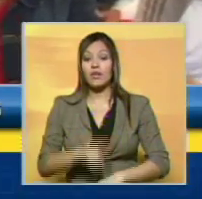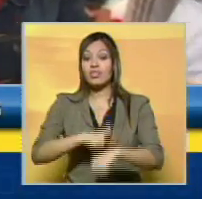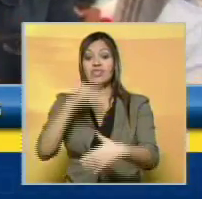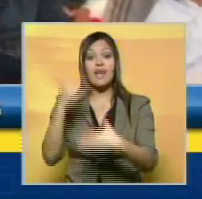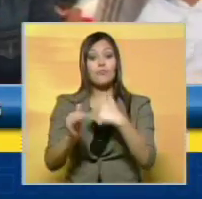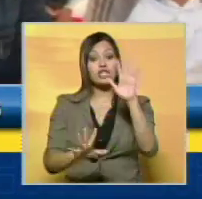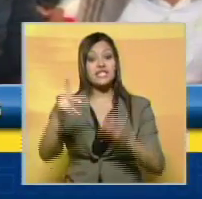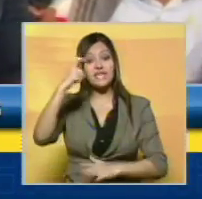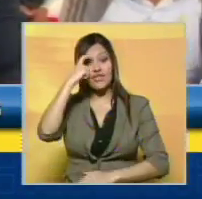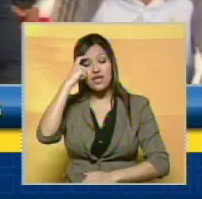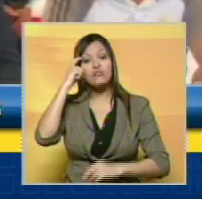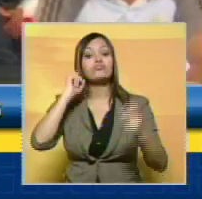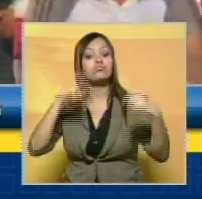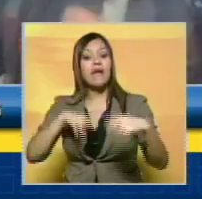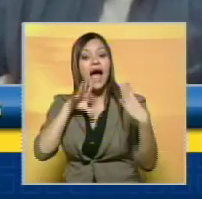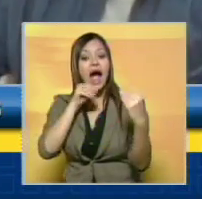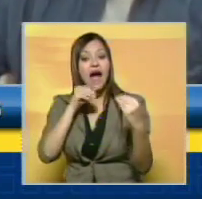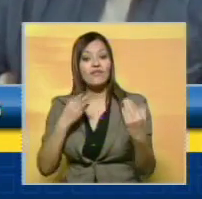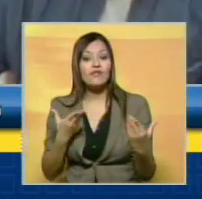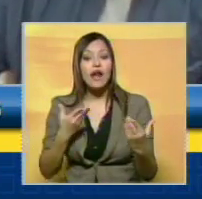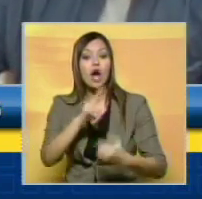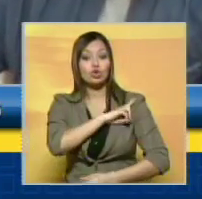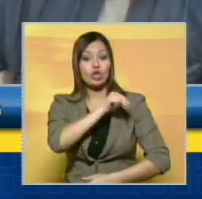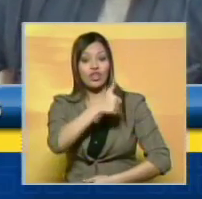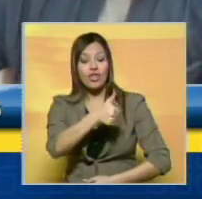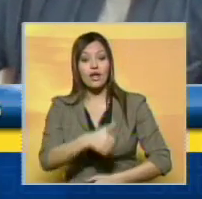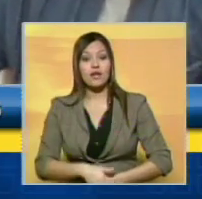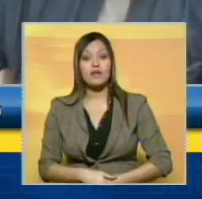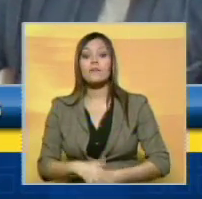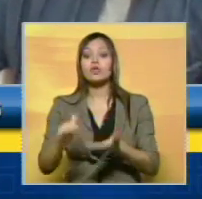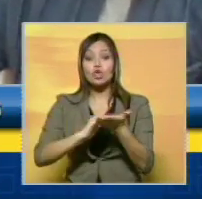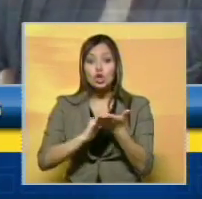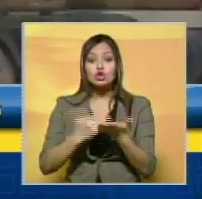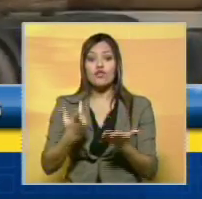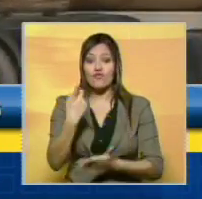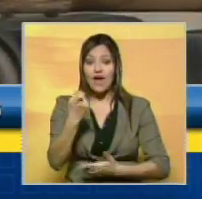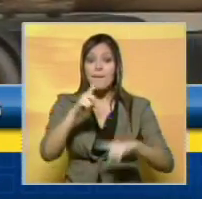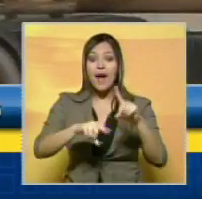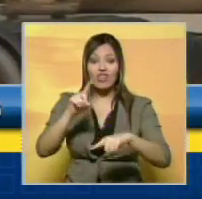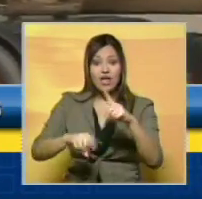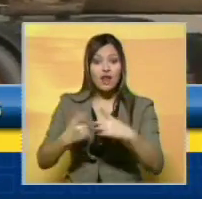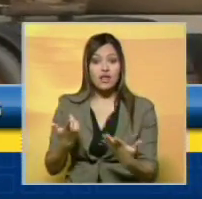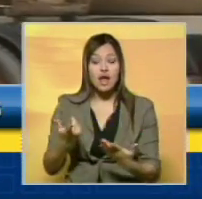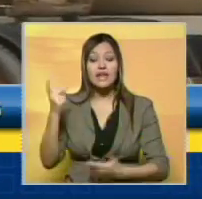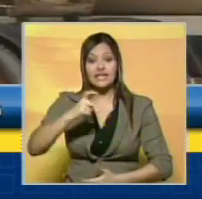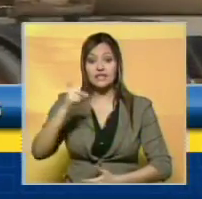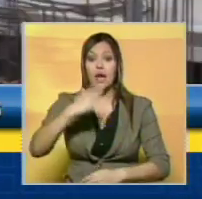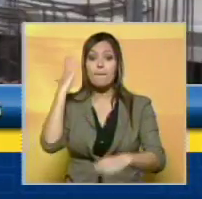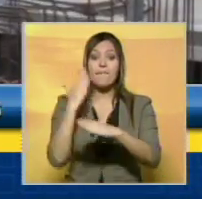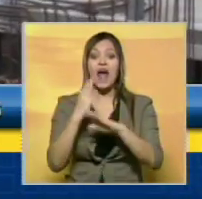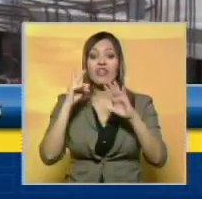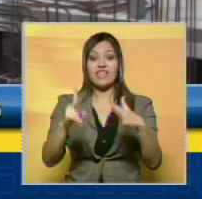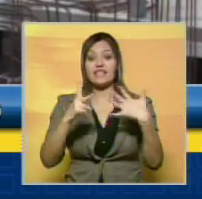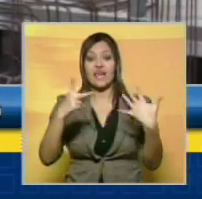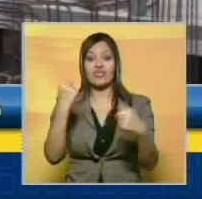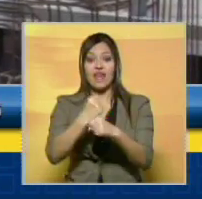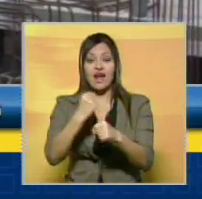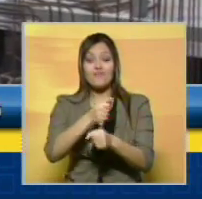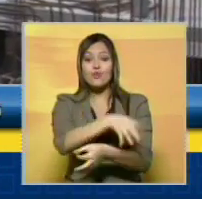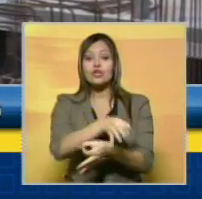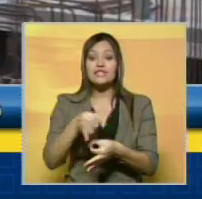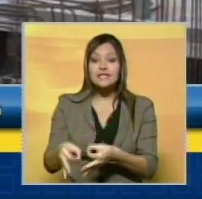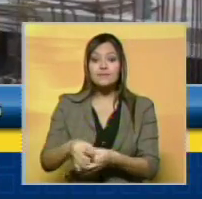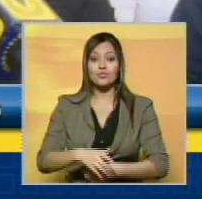de 15 días para sentarse en una mesa de diálogo con las autoridades y solventar la falta de materiales que ha paralizado 17 obras en el